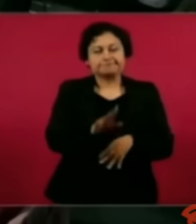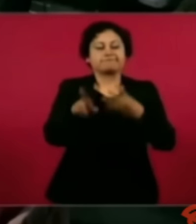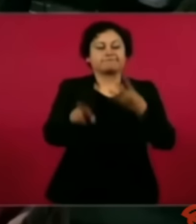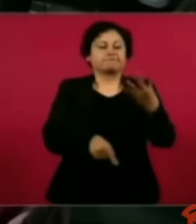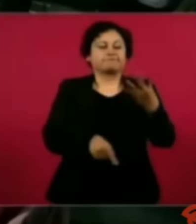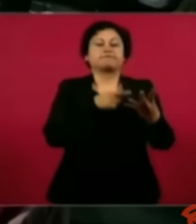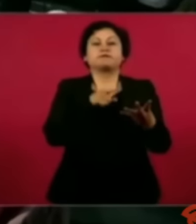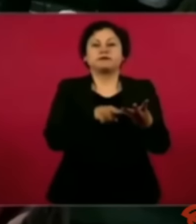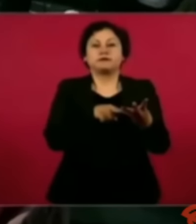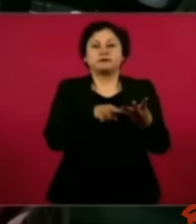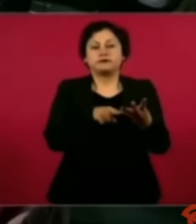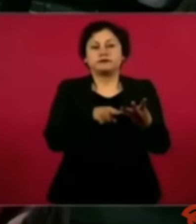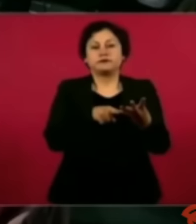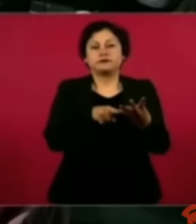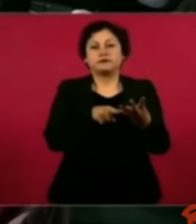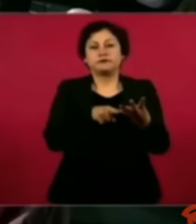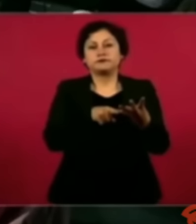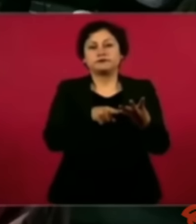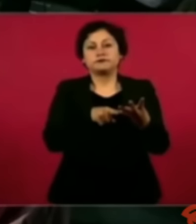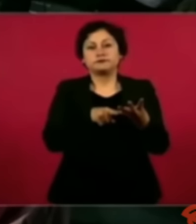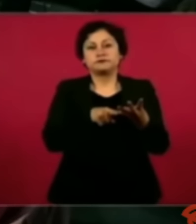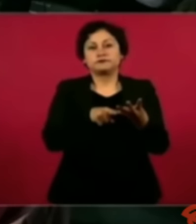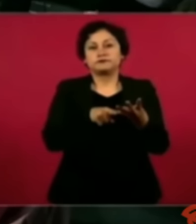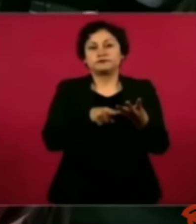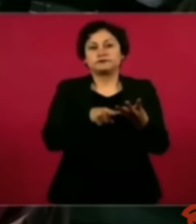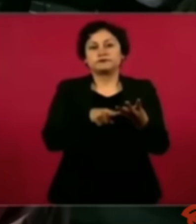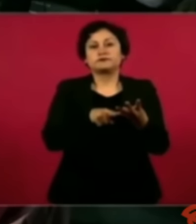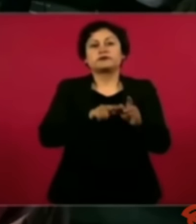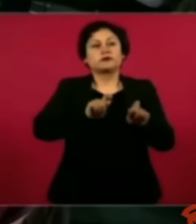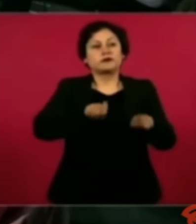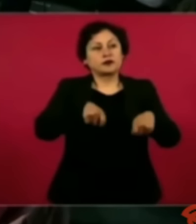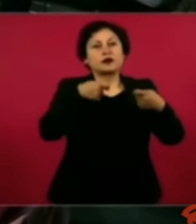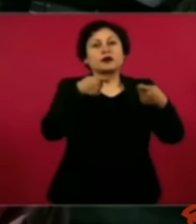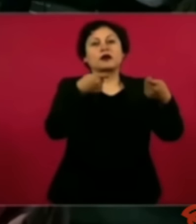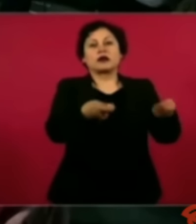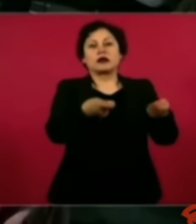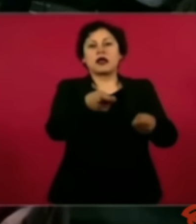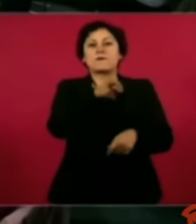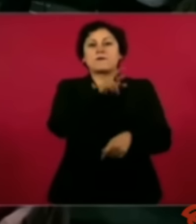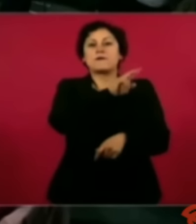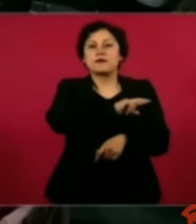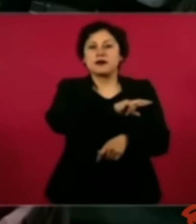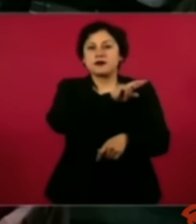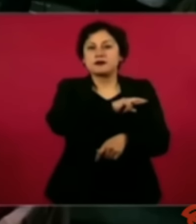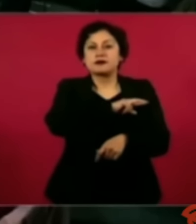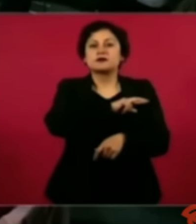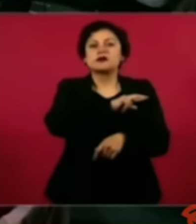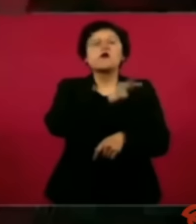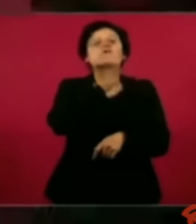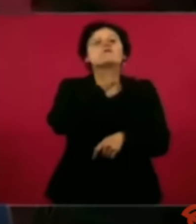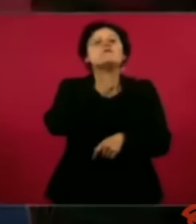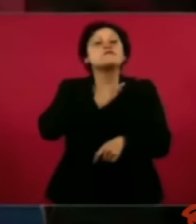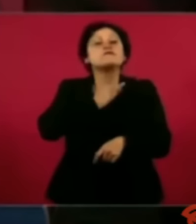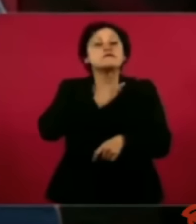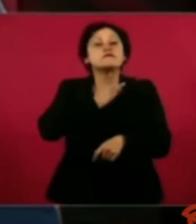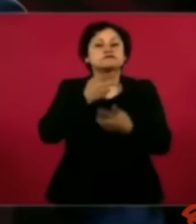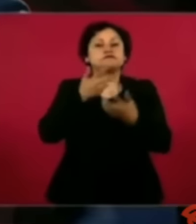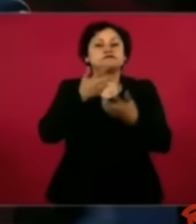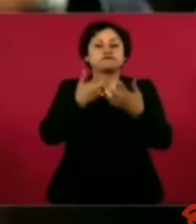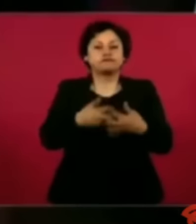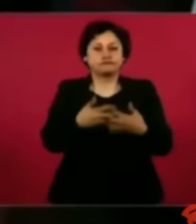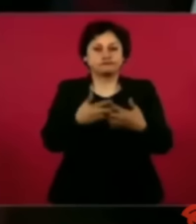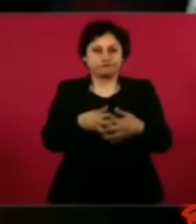Avanzaron con la privatización de la industria eléctrica, del petróleo. Desde